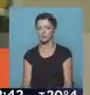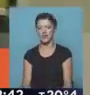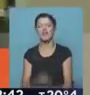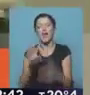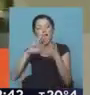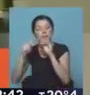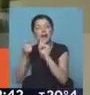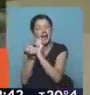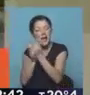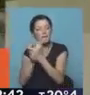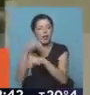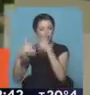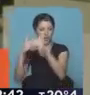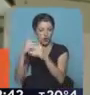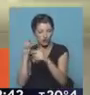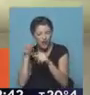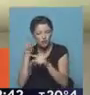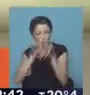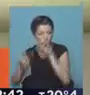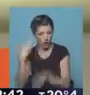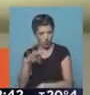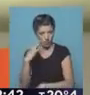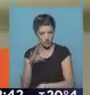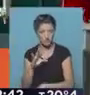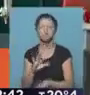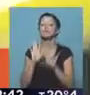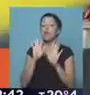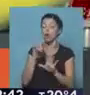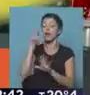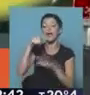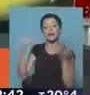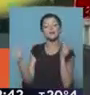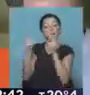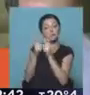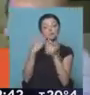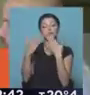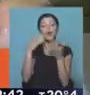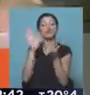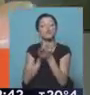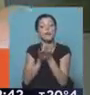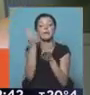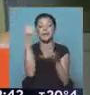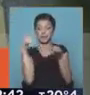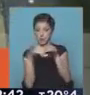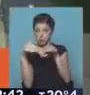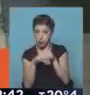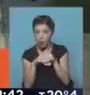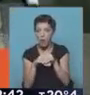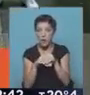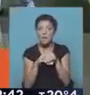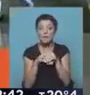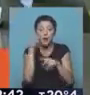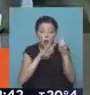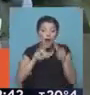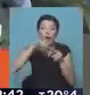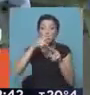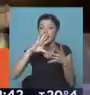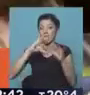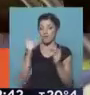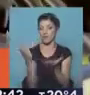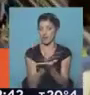se discutió en esta cumbre, que es el tema del financiamiento para lograr medios alternativos de